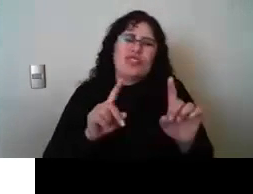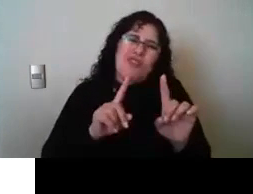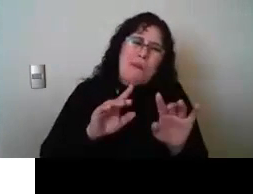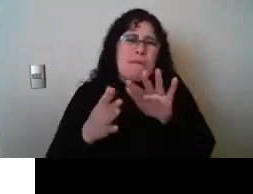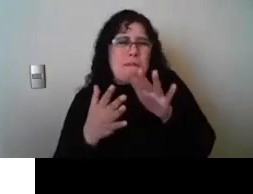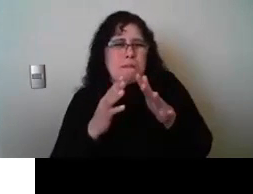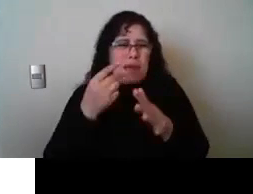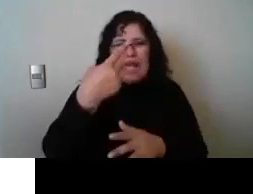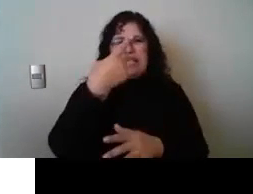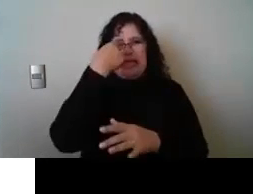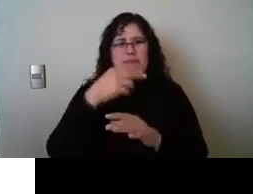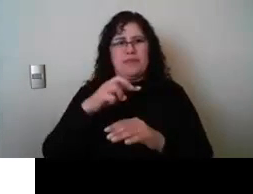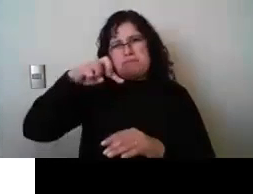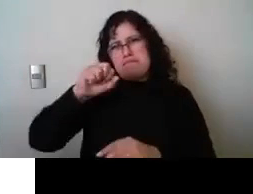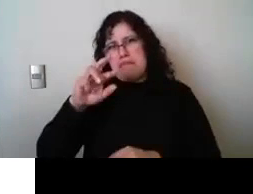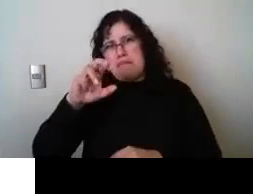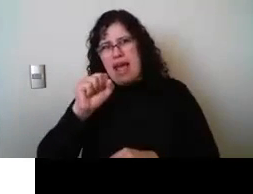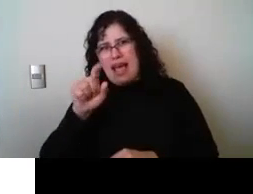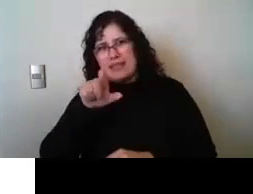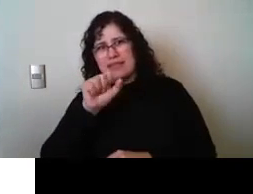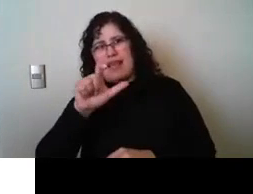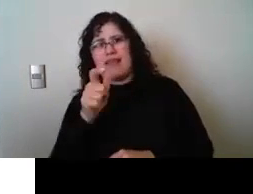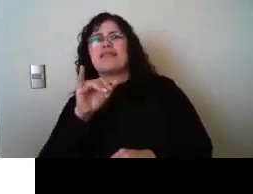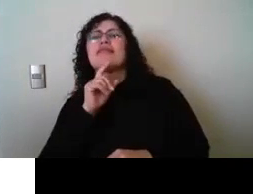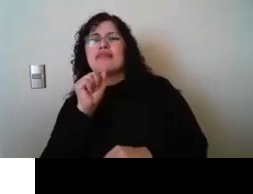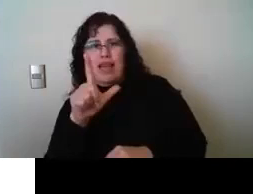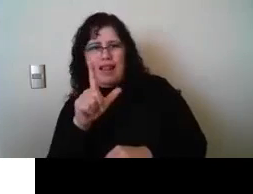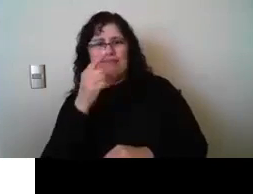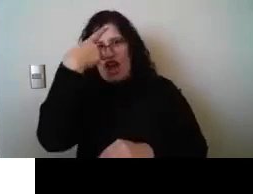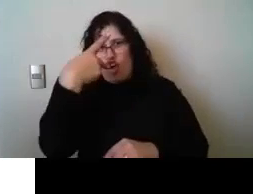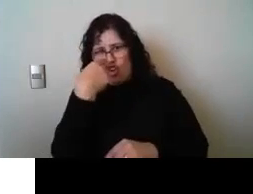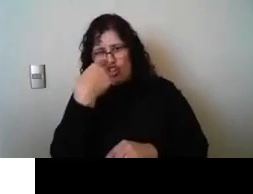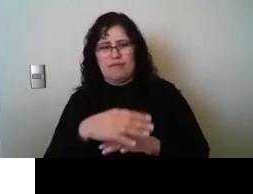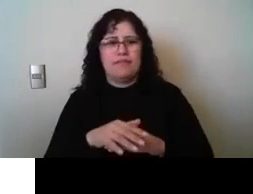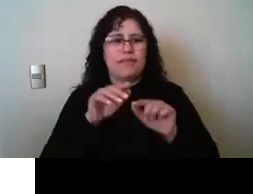la pared lateral de las fosas nasales. ¿Ya?